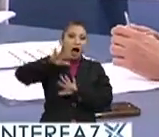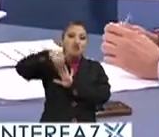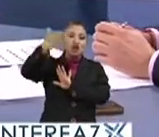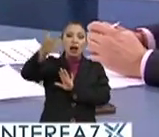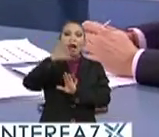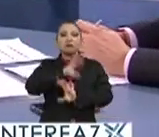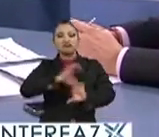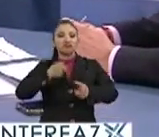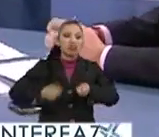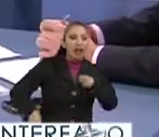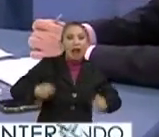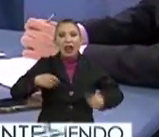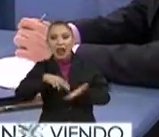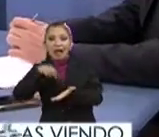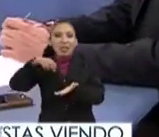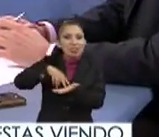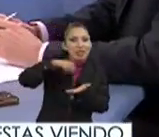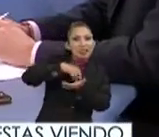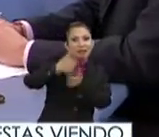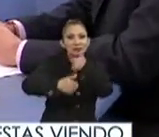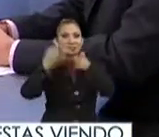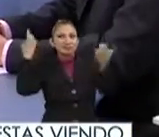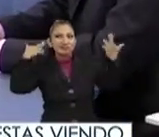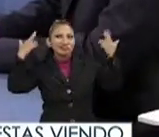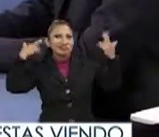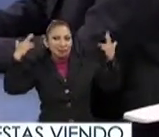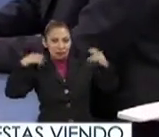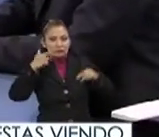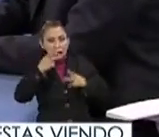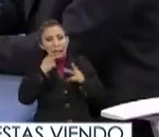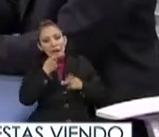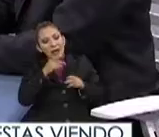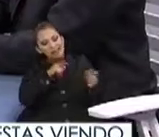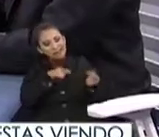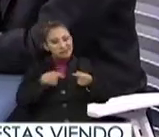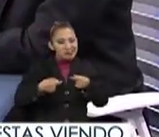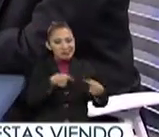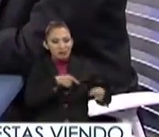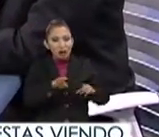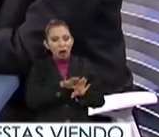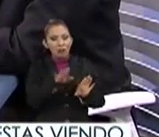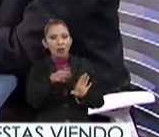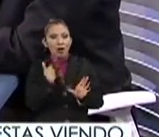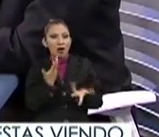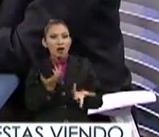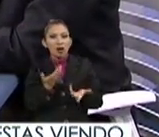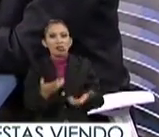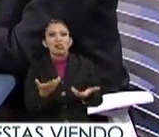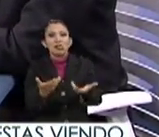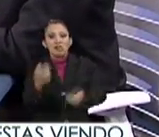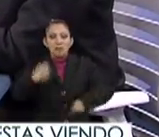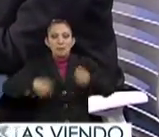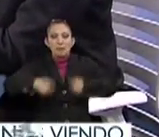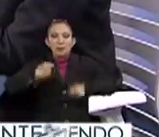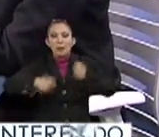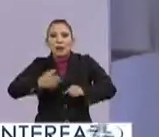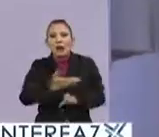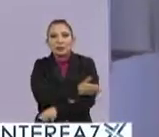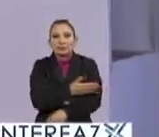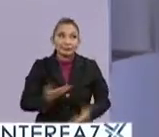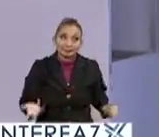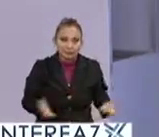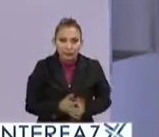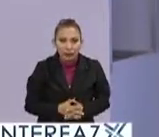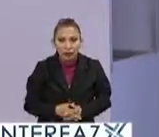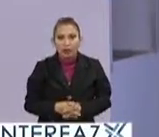plaza. Y entonces, sí, entonces luego, aunque hemos hablado y todo, pero a veces como que les ganan las ansias por los tambores y se adelantan un poquito,